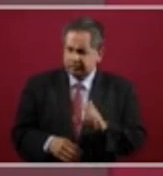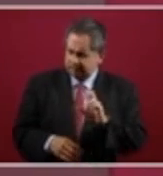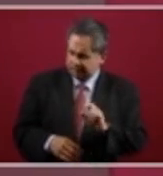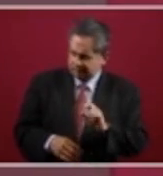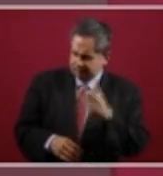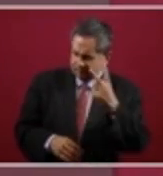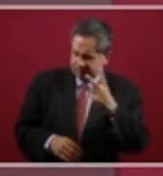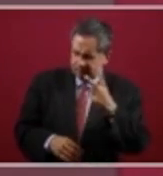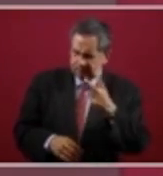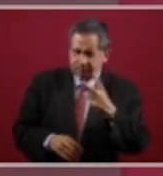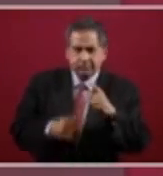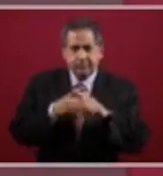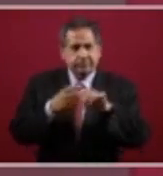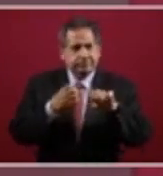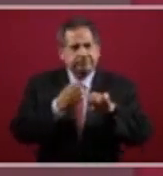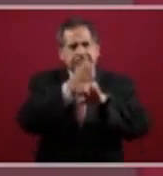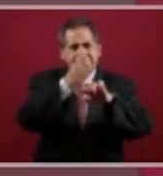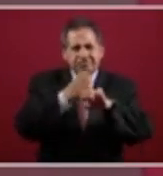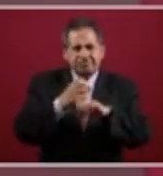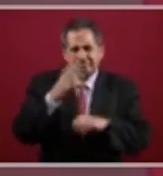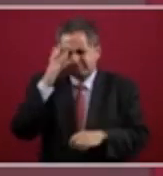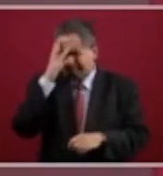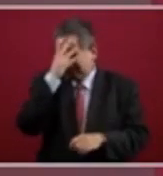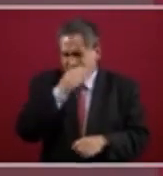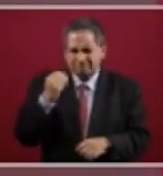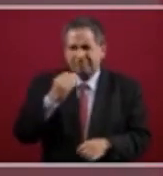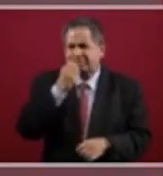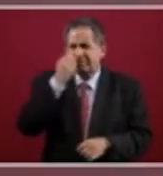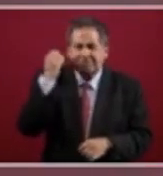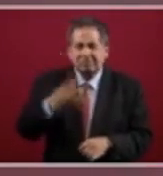32 entidades federativas bellas,